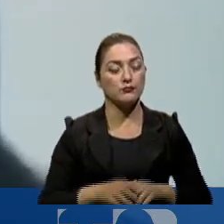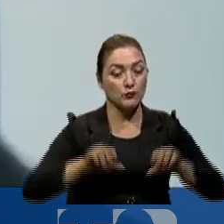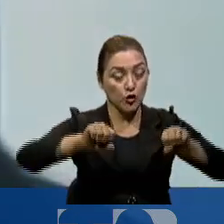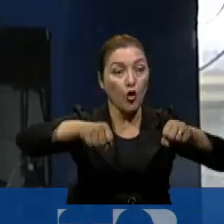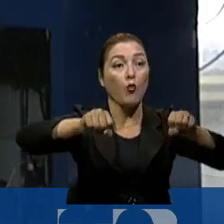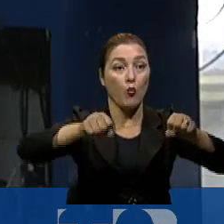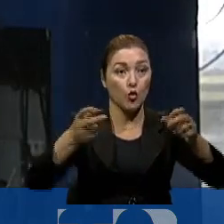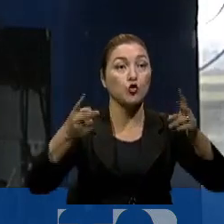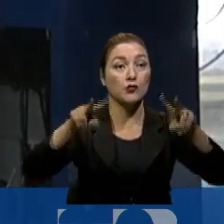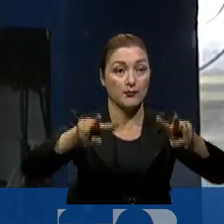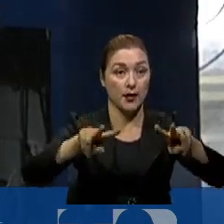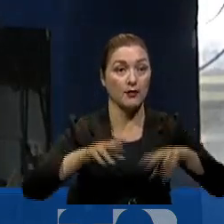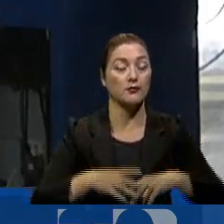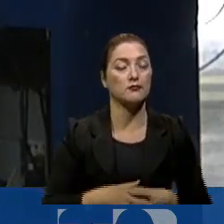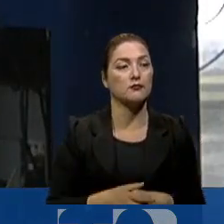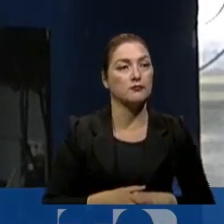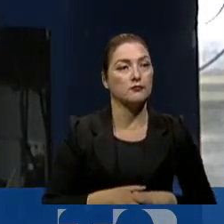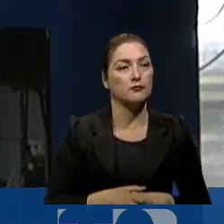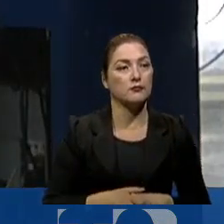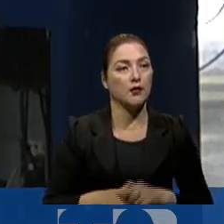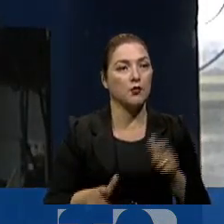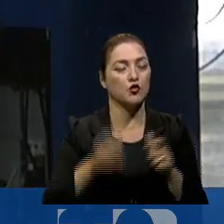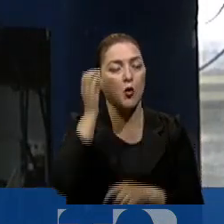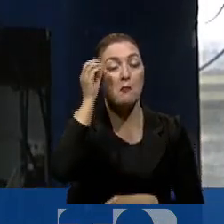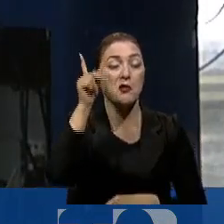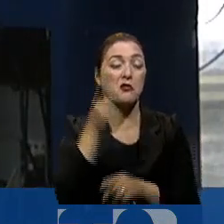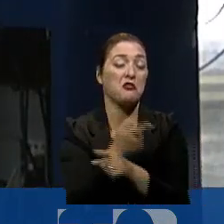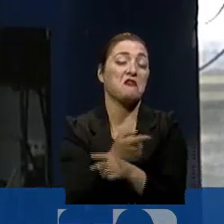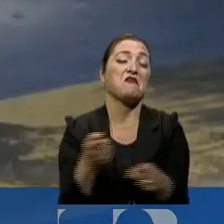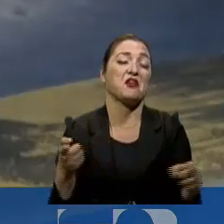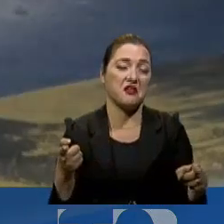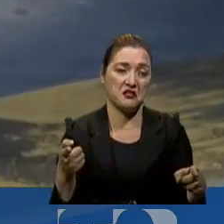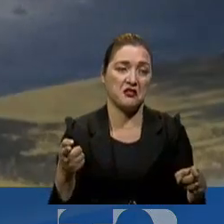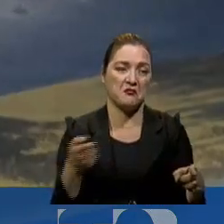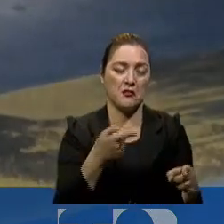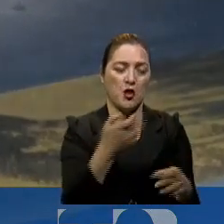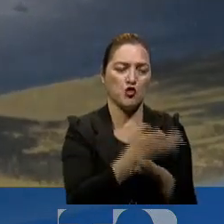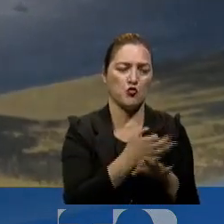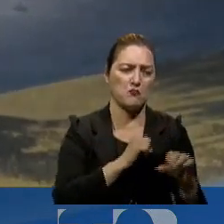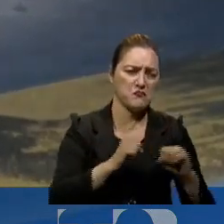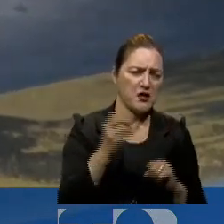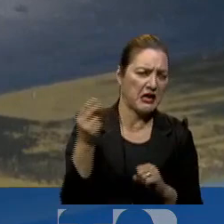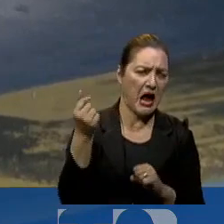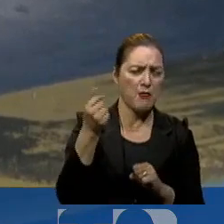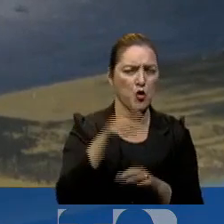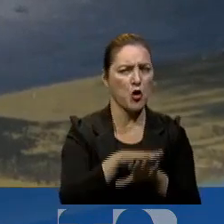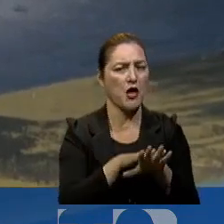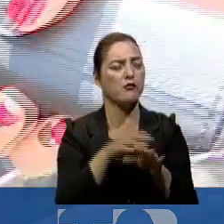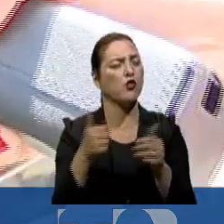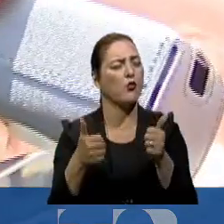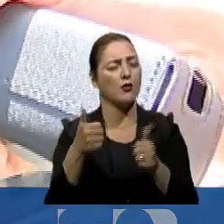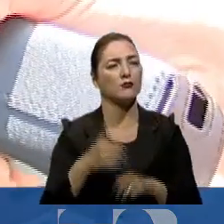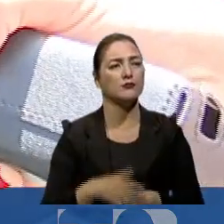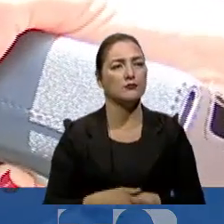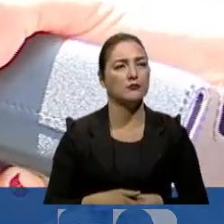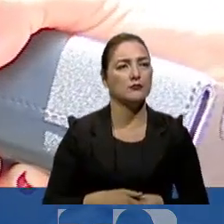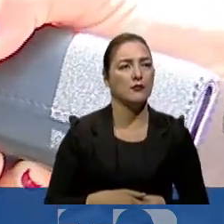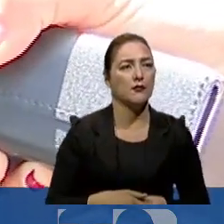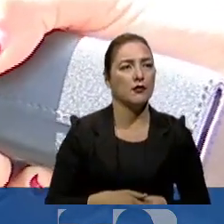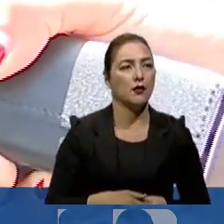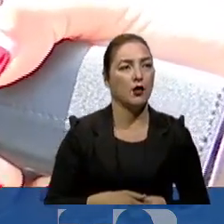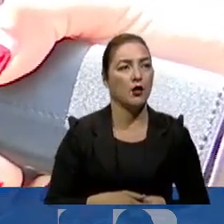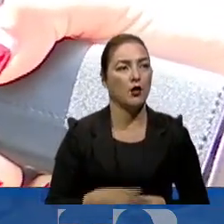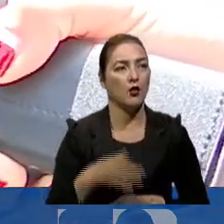motocicletas, por supuesto. Entre los usuarios hay opiniones divididas sobre la agilidad para obtener turnos y sobre el proceso. Las justitas, porque